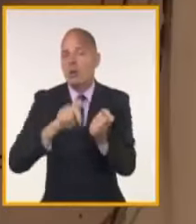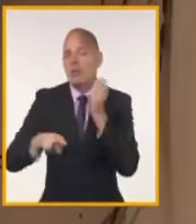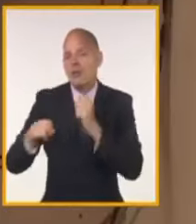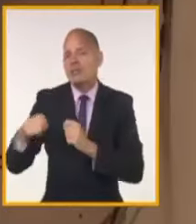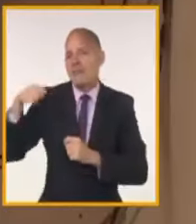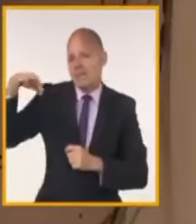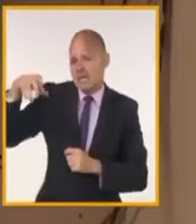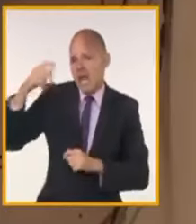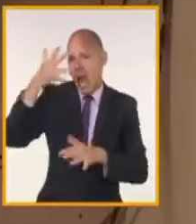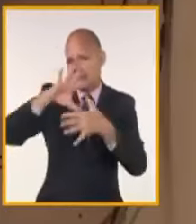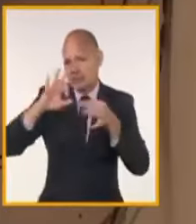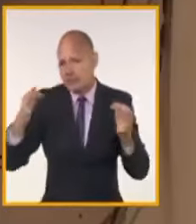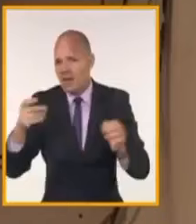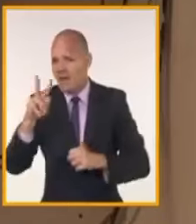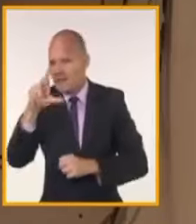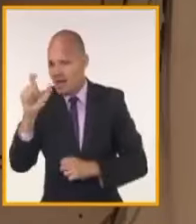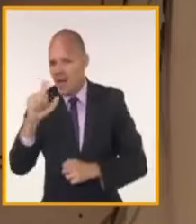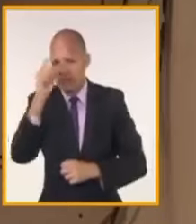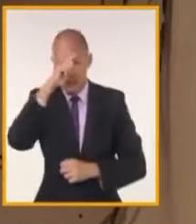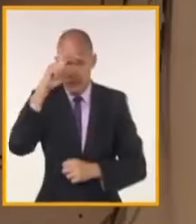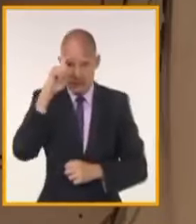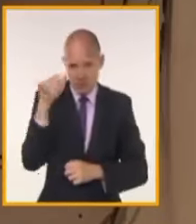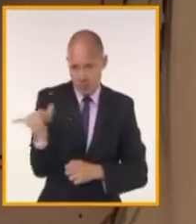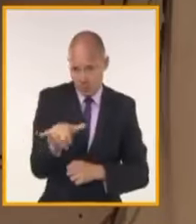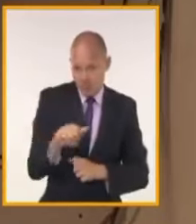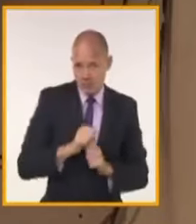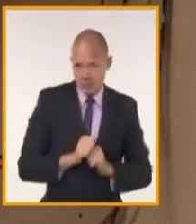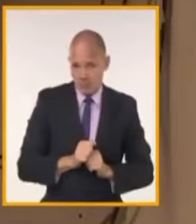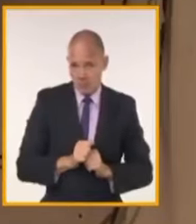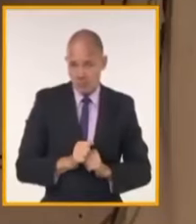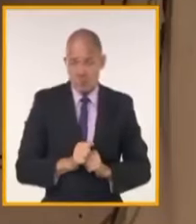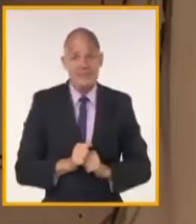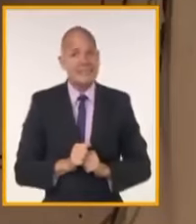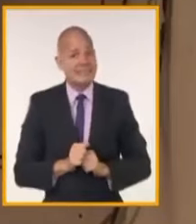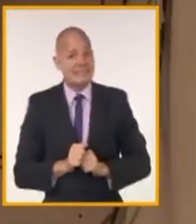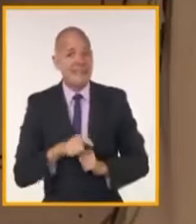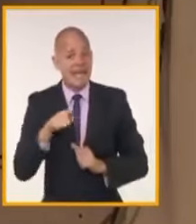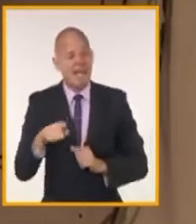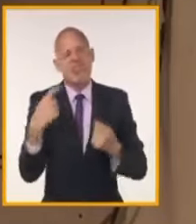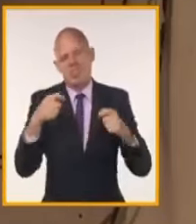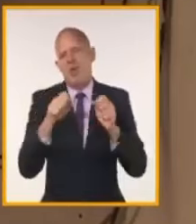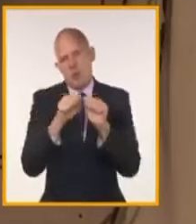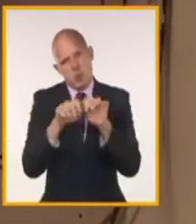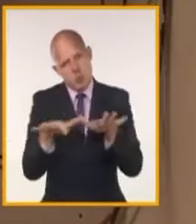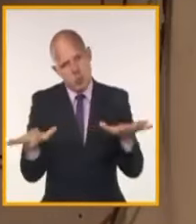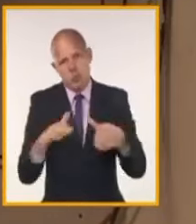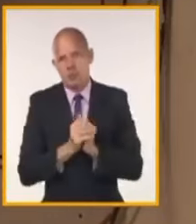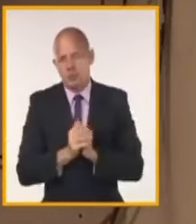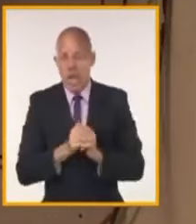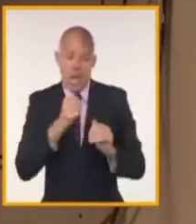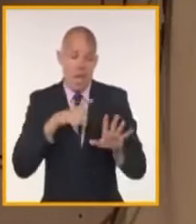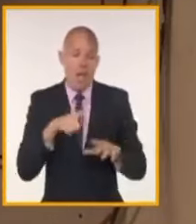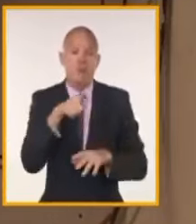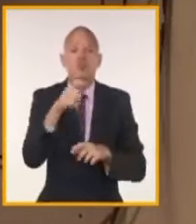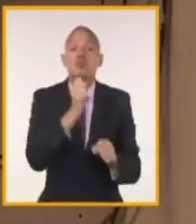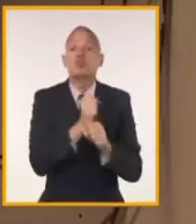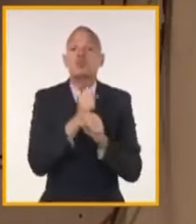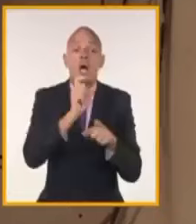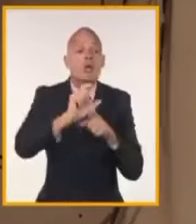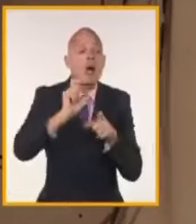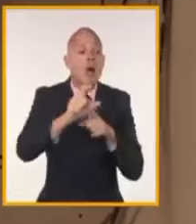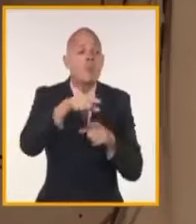estimular que eso tenga su promoción y que si yo produzco 100 quintales frijoles lleve el sello que es con